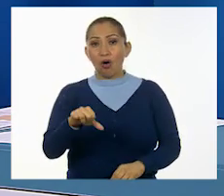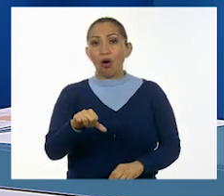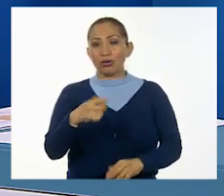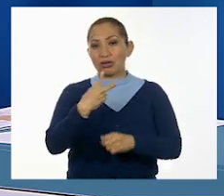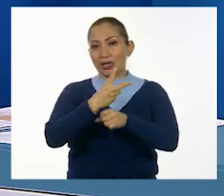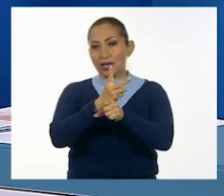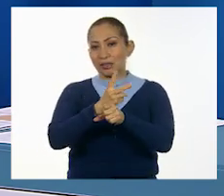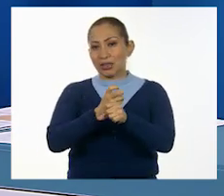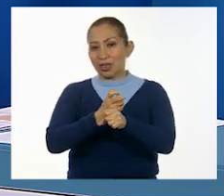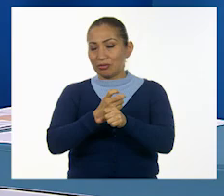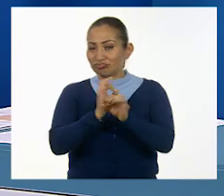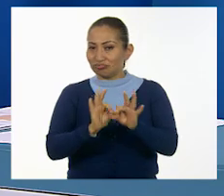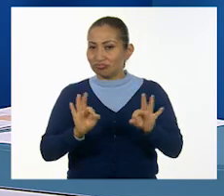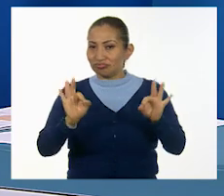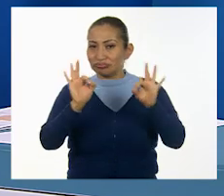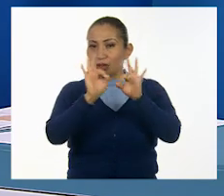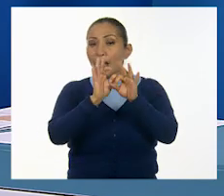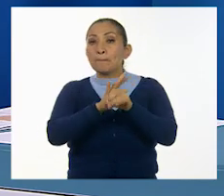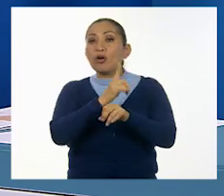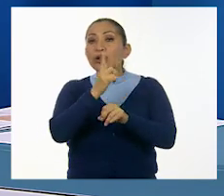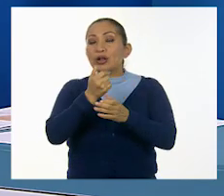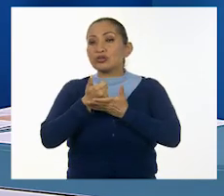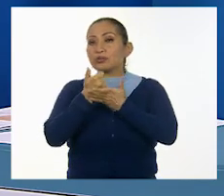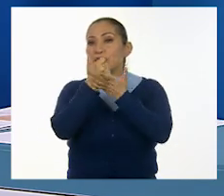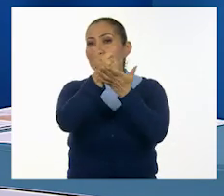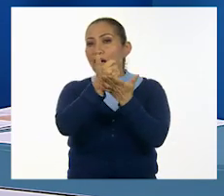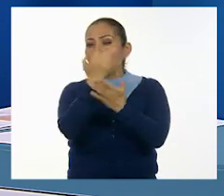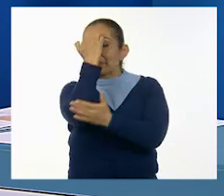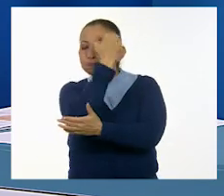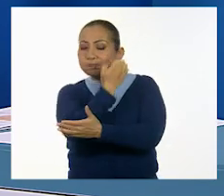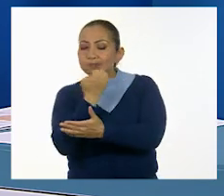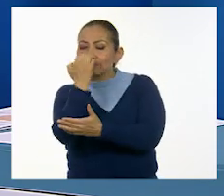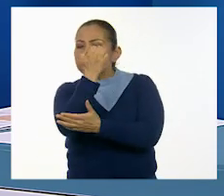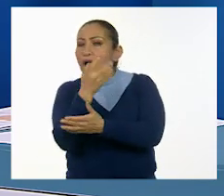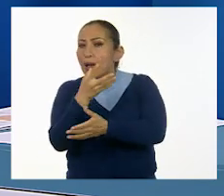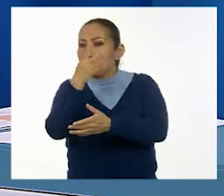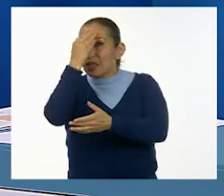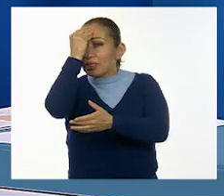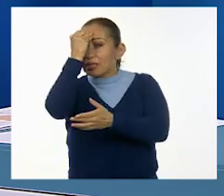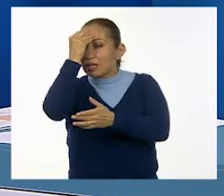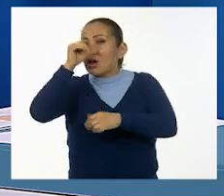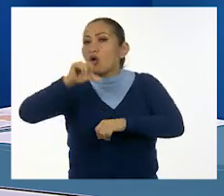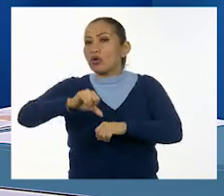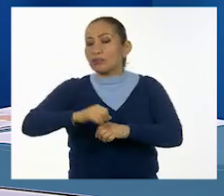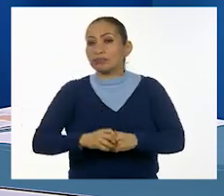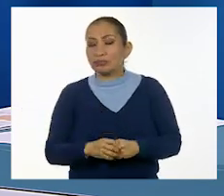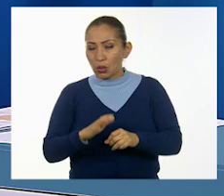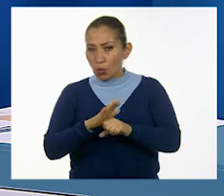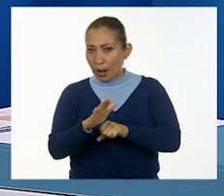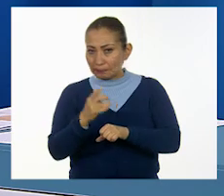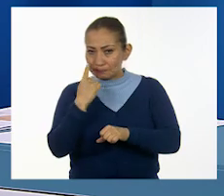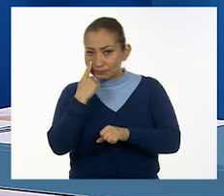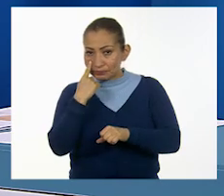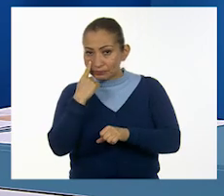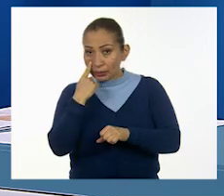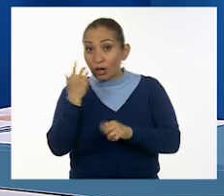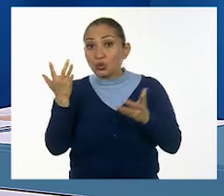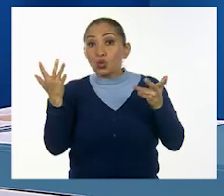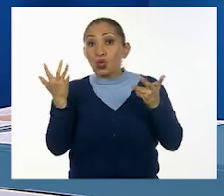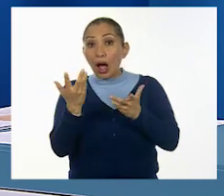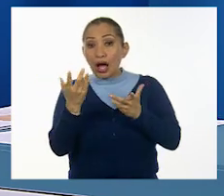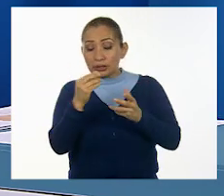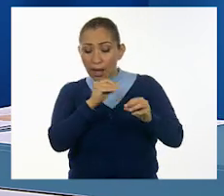nuestro invitado de honor porque nos va a ayudar a explorar nuestro aprendizaje esperado, que es el siguiente: crear